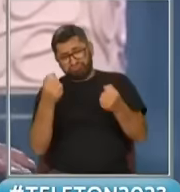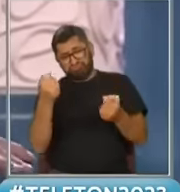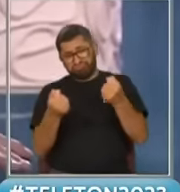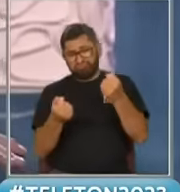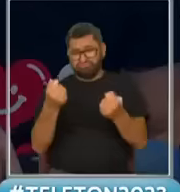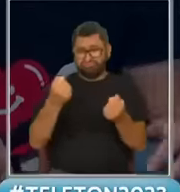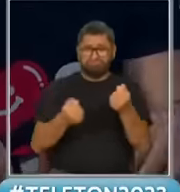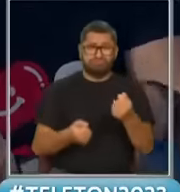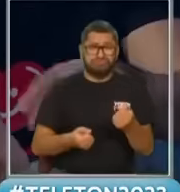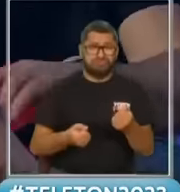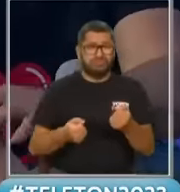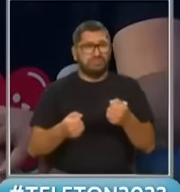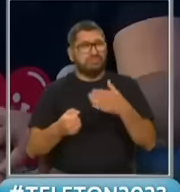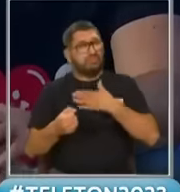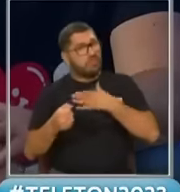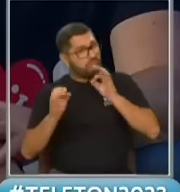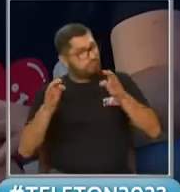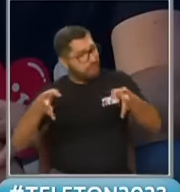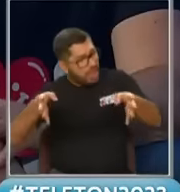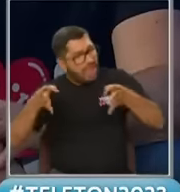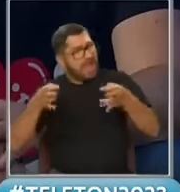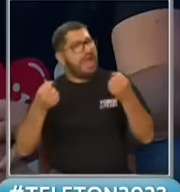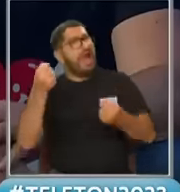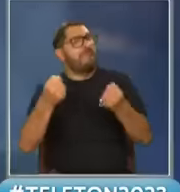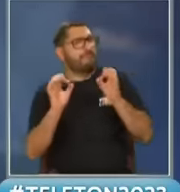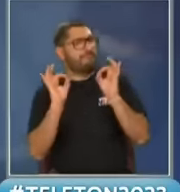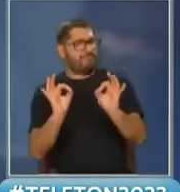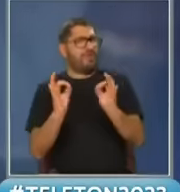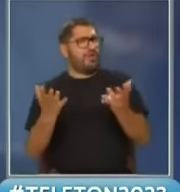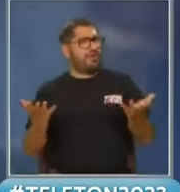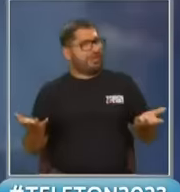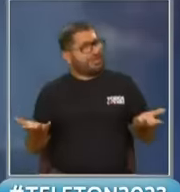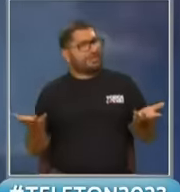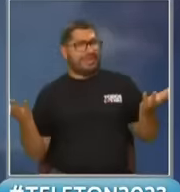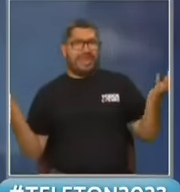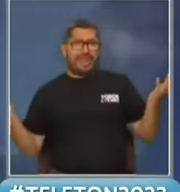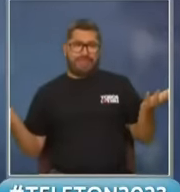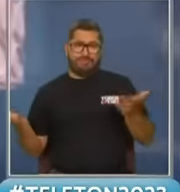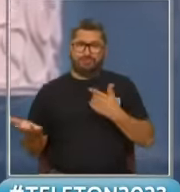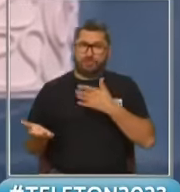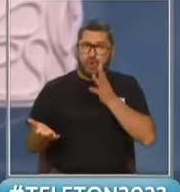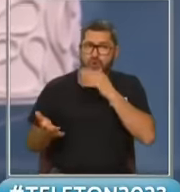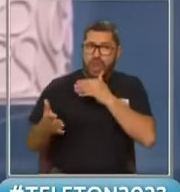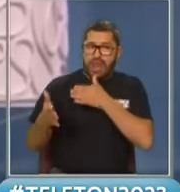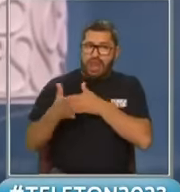Camioneta, boba. Camioneta. Sin restricción.